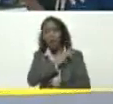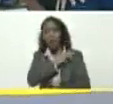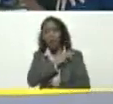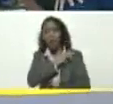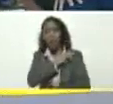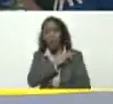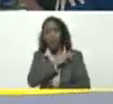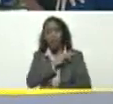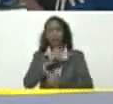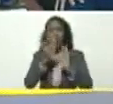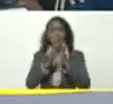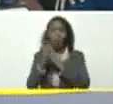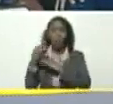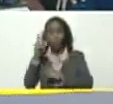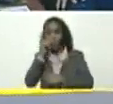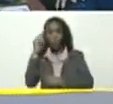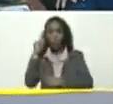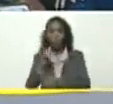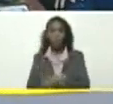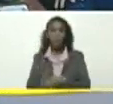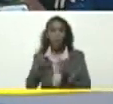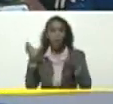comunidad. Es un equipo